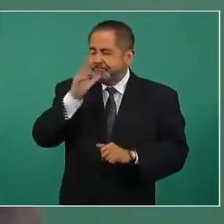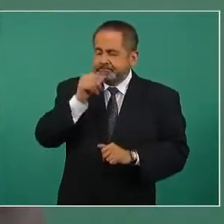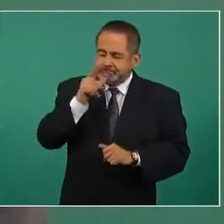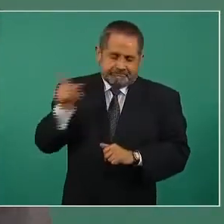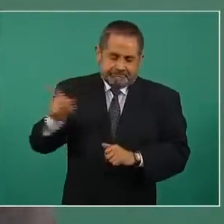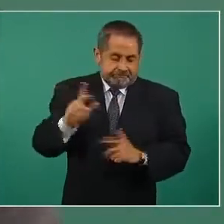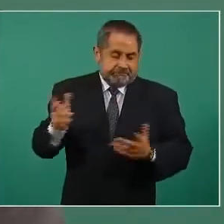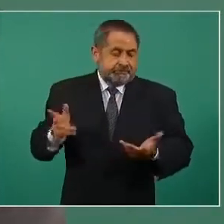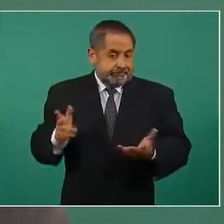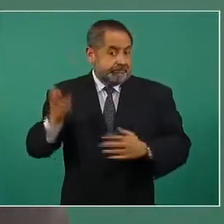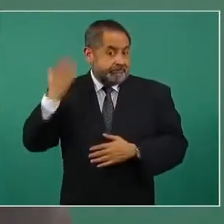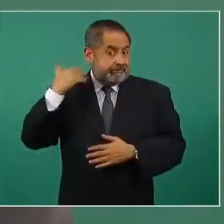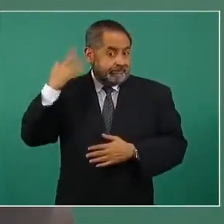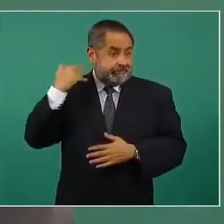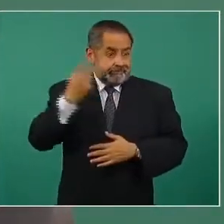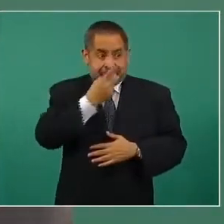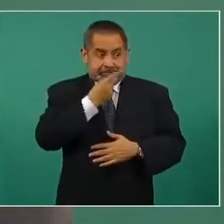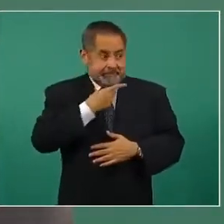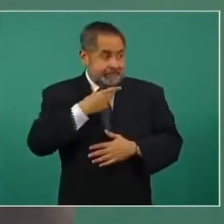y que